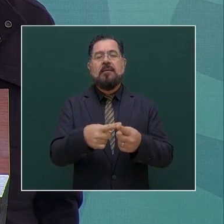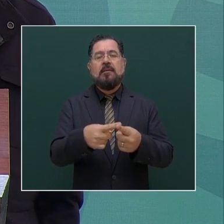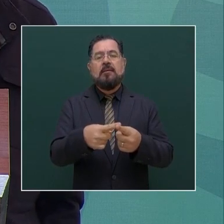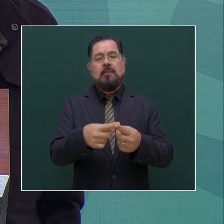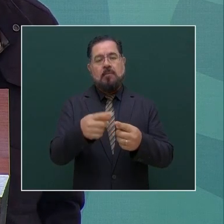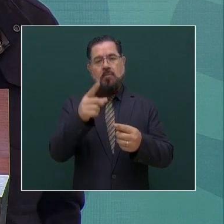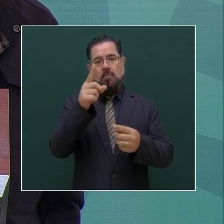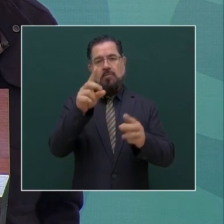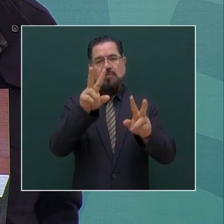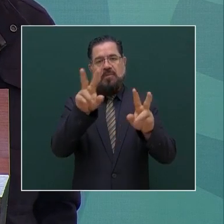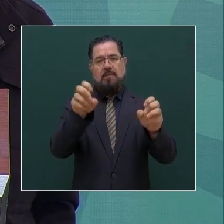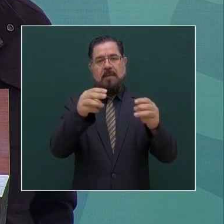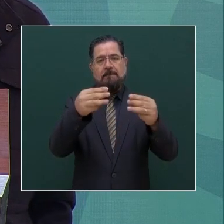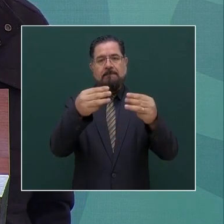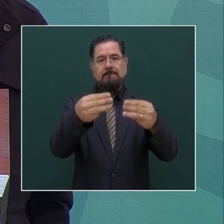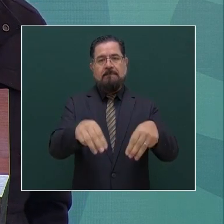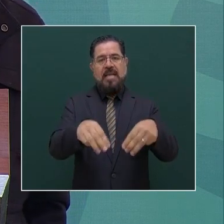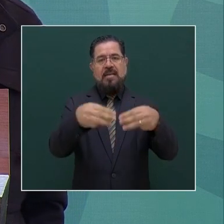mercantil,